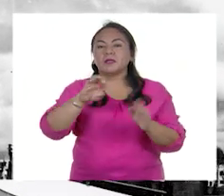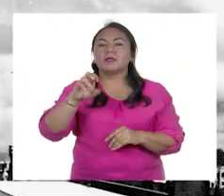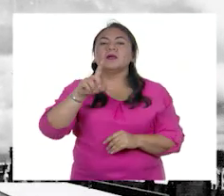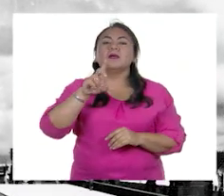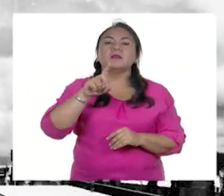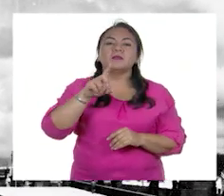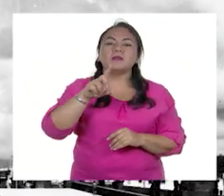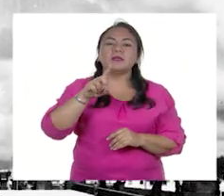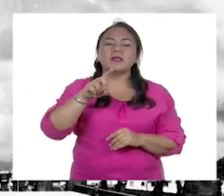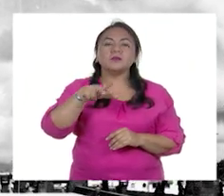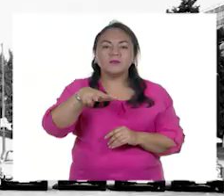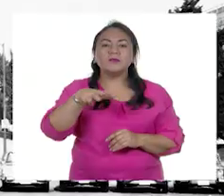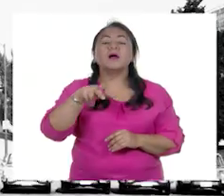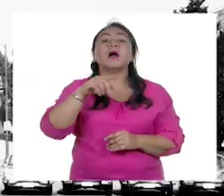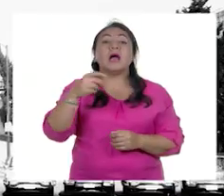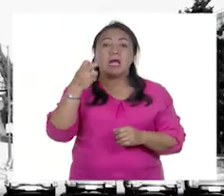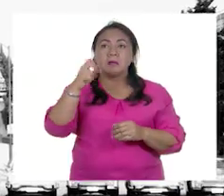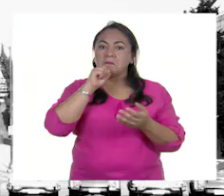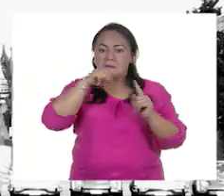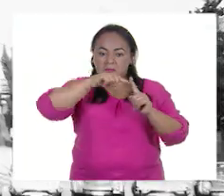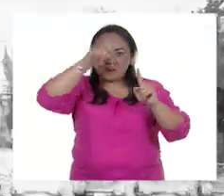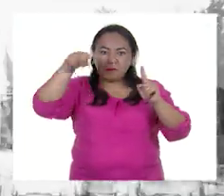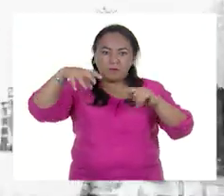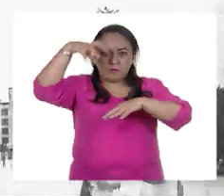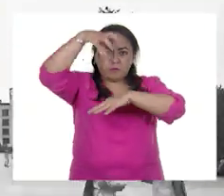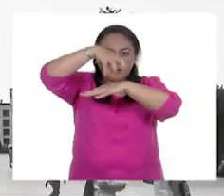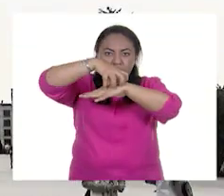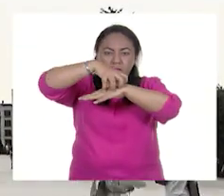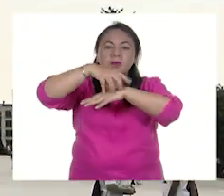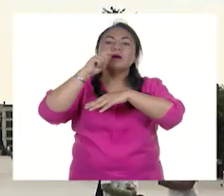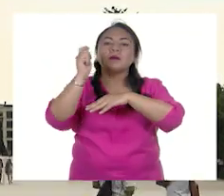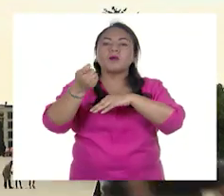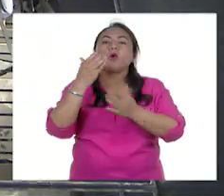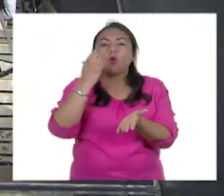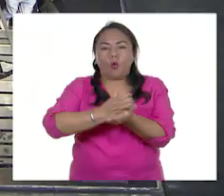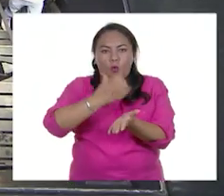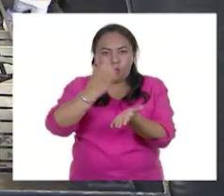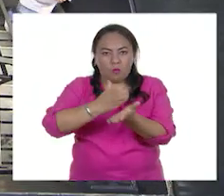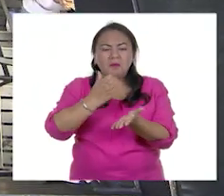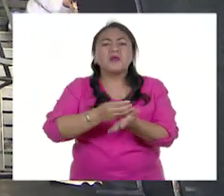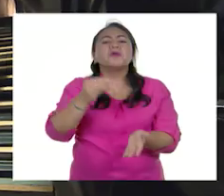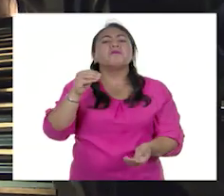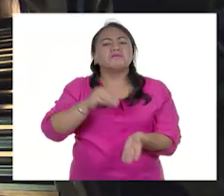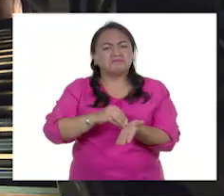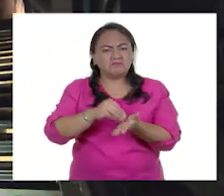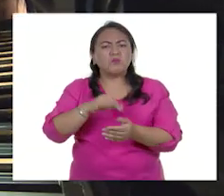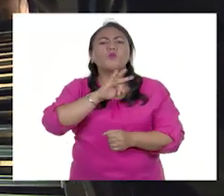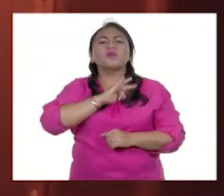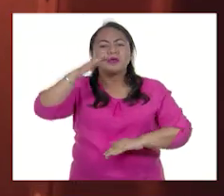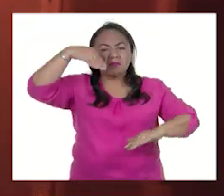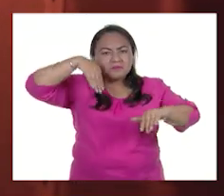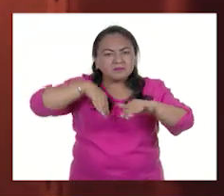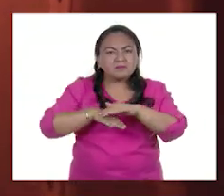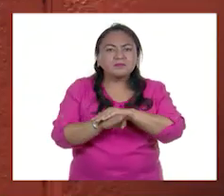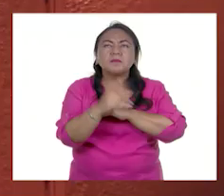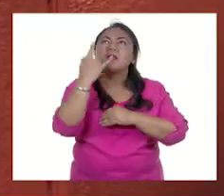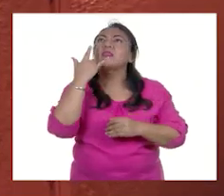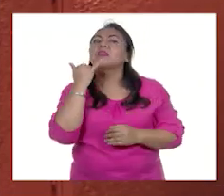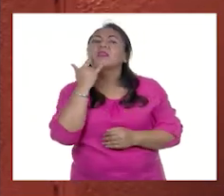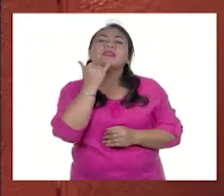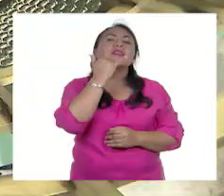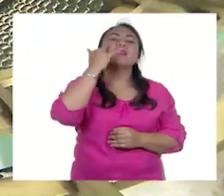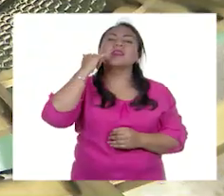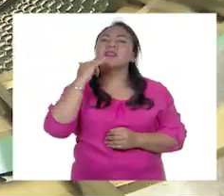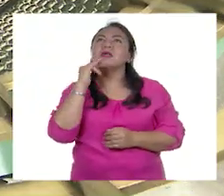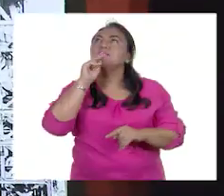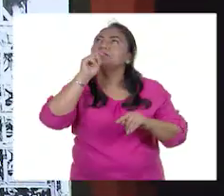acabados también son de influencia Art Deco, con una cúpula cubierta de cobre, y aún es posible dar un recorrido por las entrañas del monumento para conocer